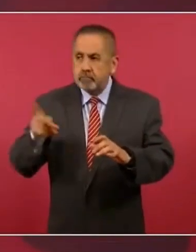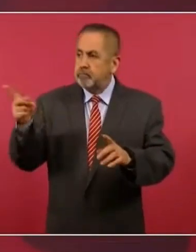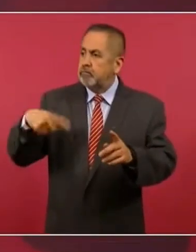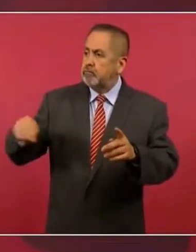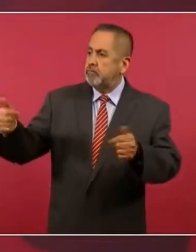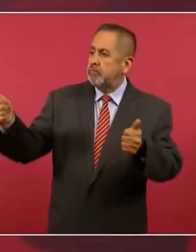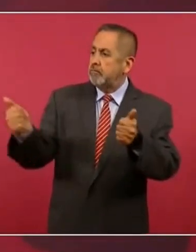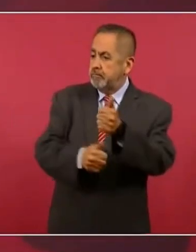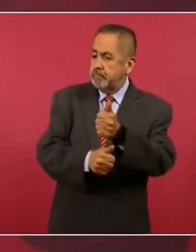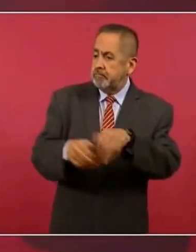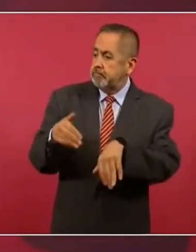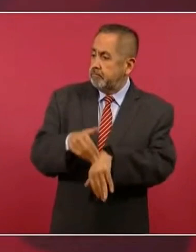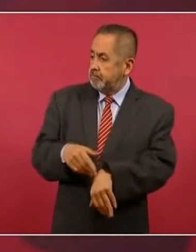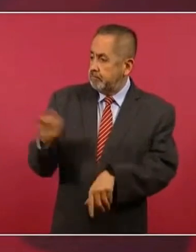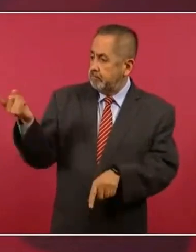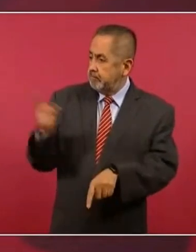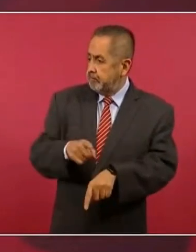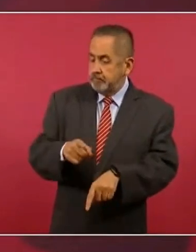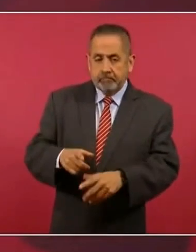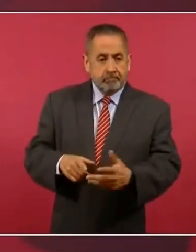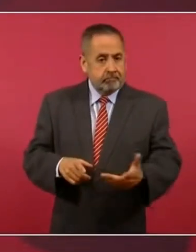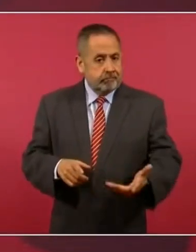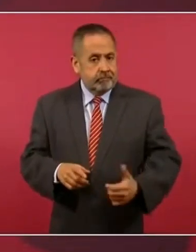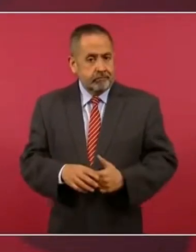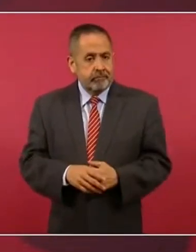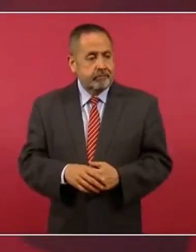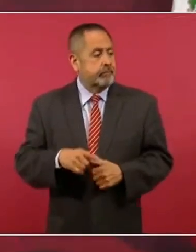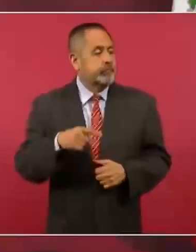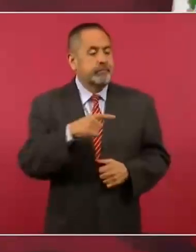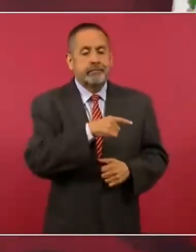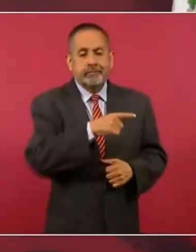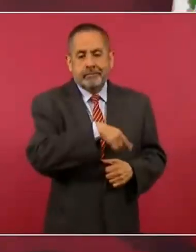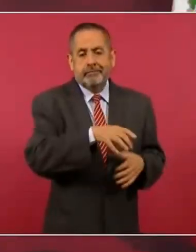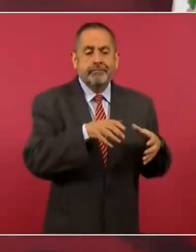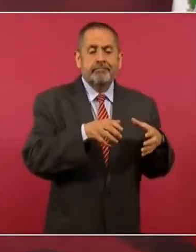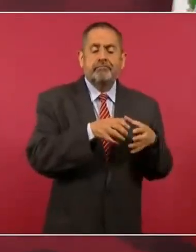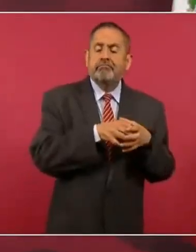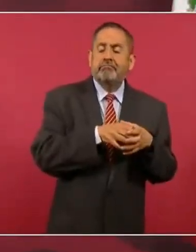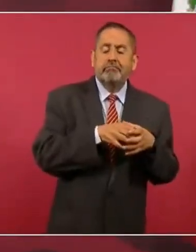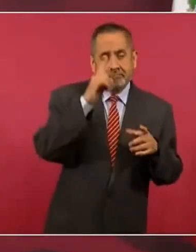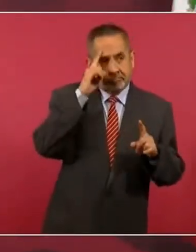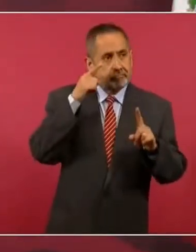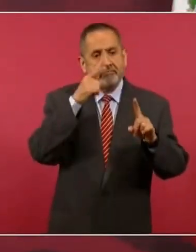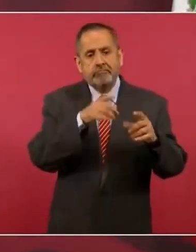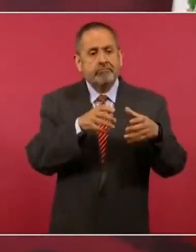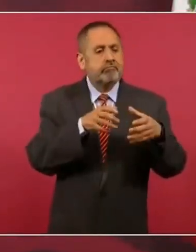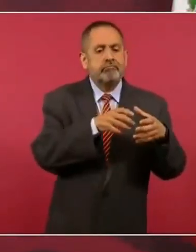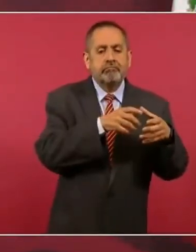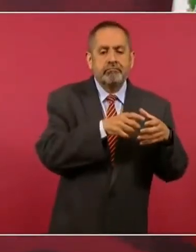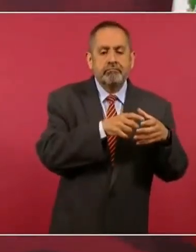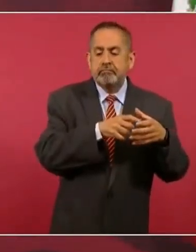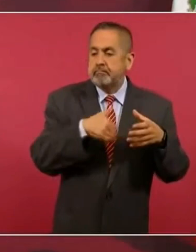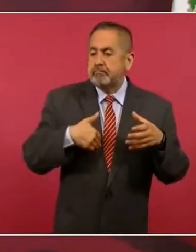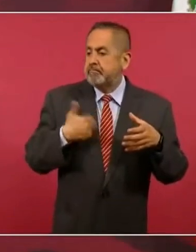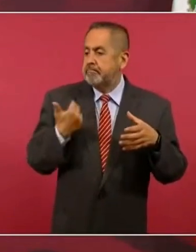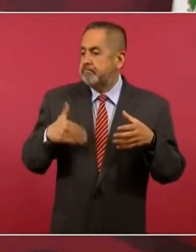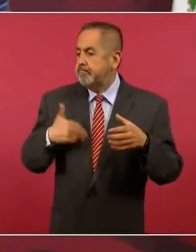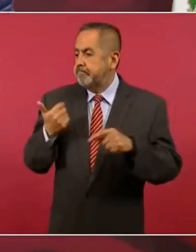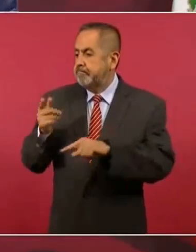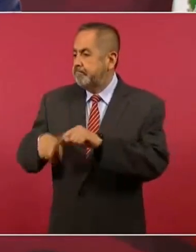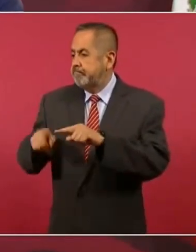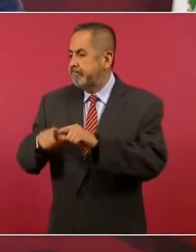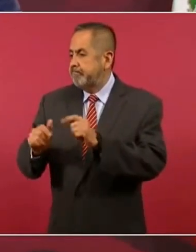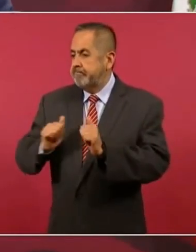servicio de los que se dedicaban a obtener bienes públicos